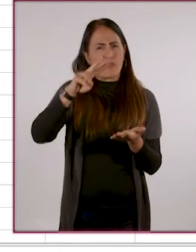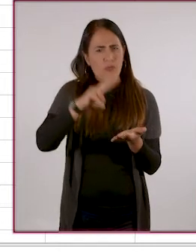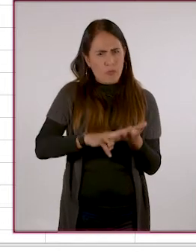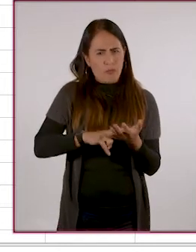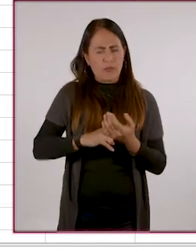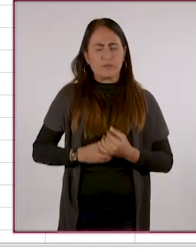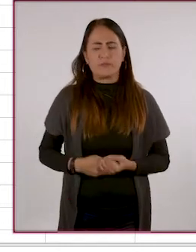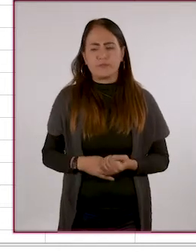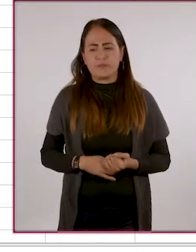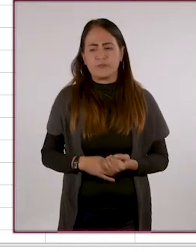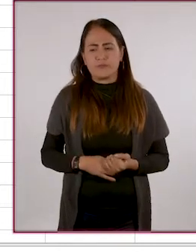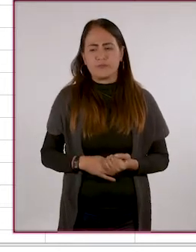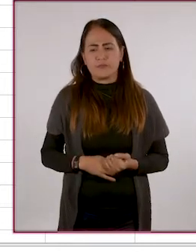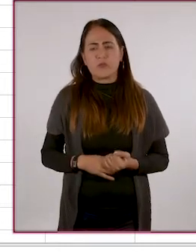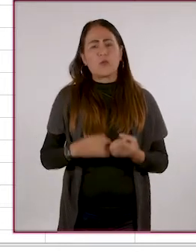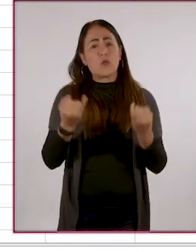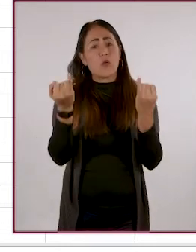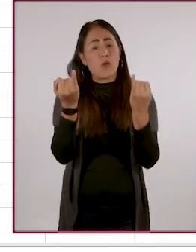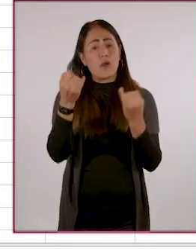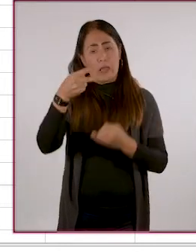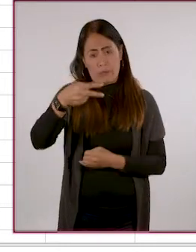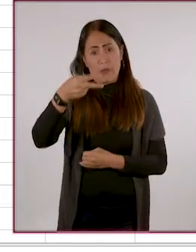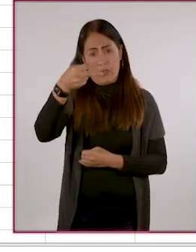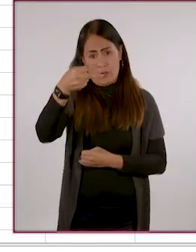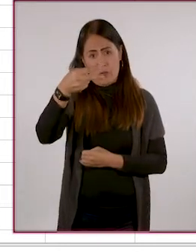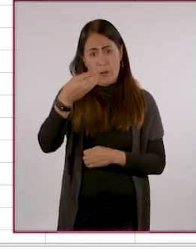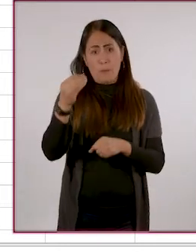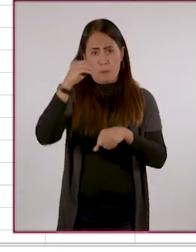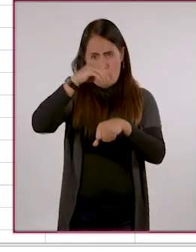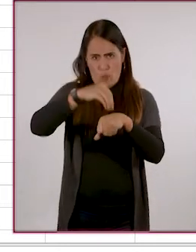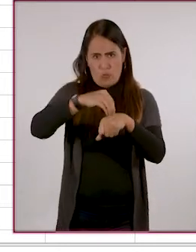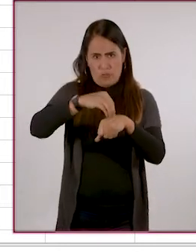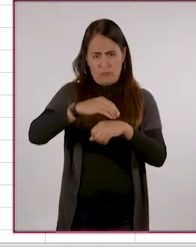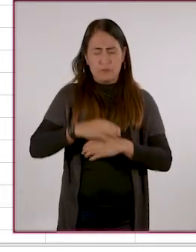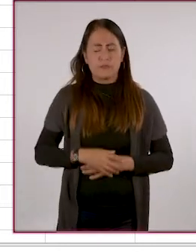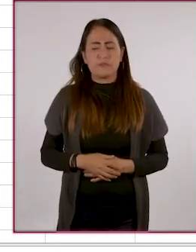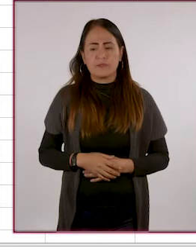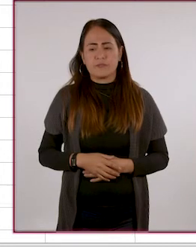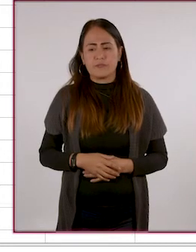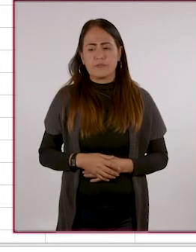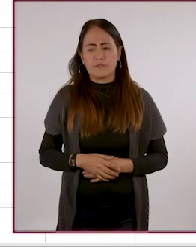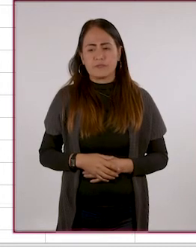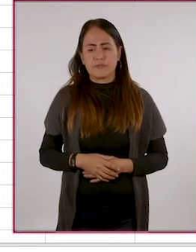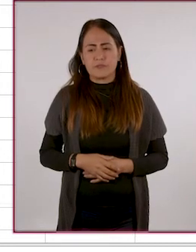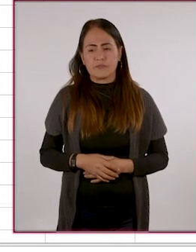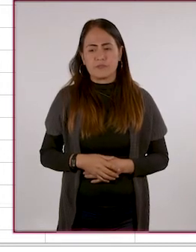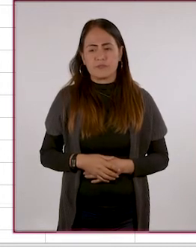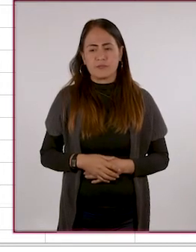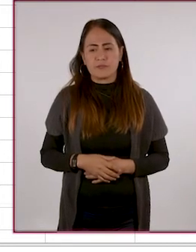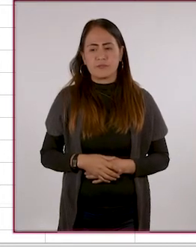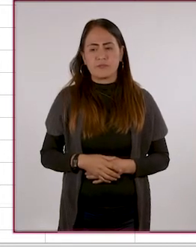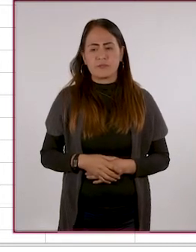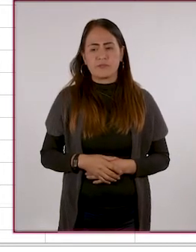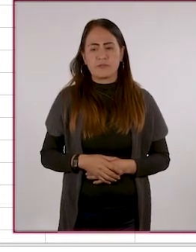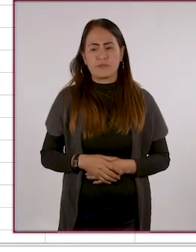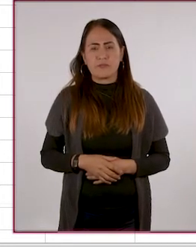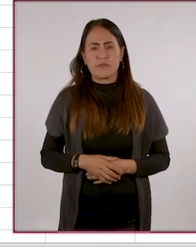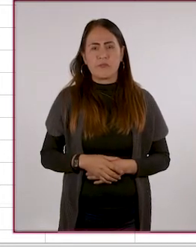¿no? Entonces, si yo escribo el signo igual y le digo, selecciono la